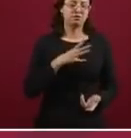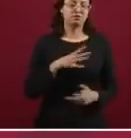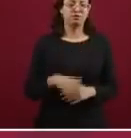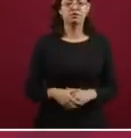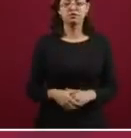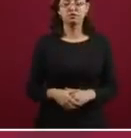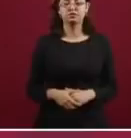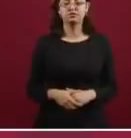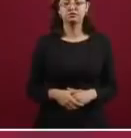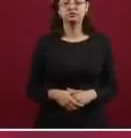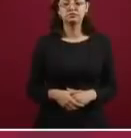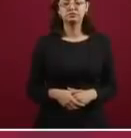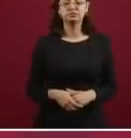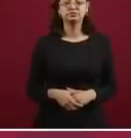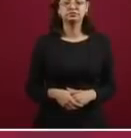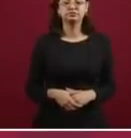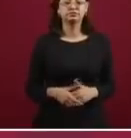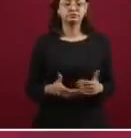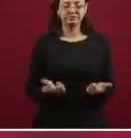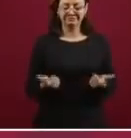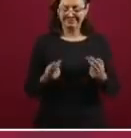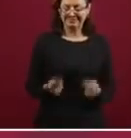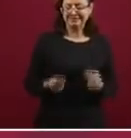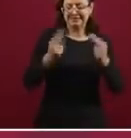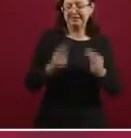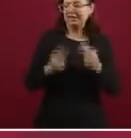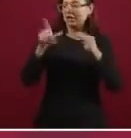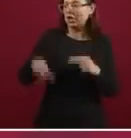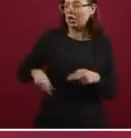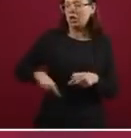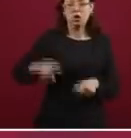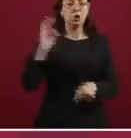que hacen jugosos negocios al amparo del poder público